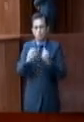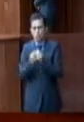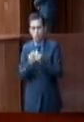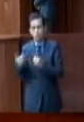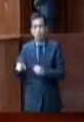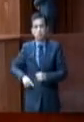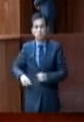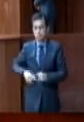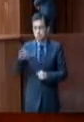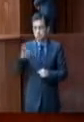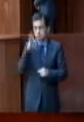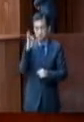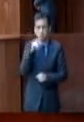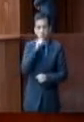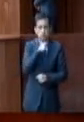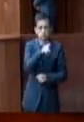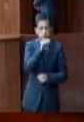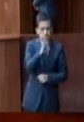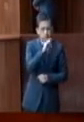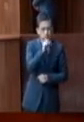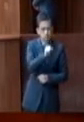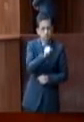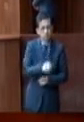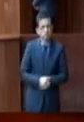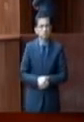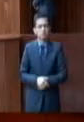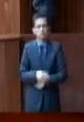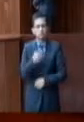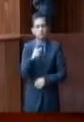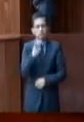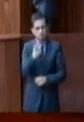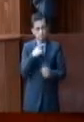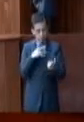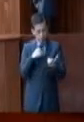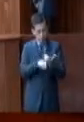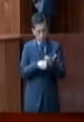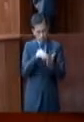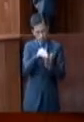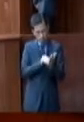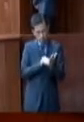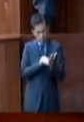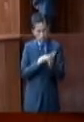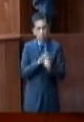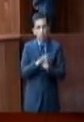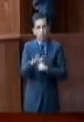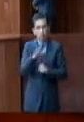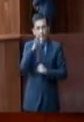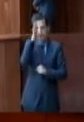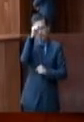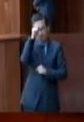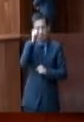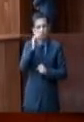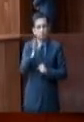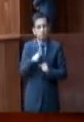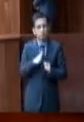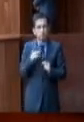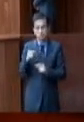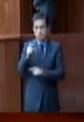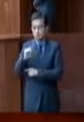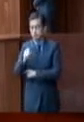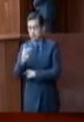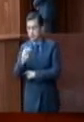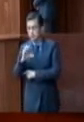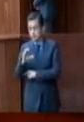la referida federación pero que realmente contiene los acuerdos signados entre la secretaria de hacienda